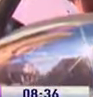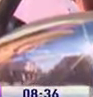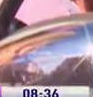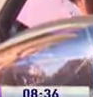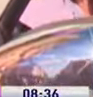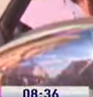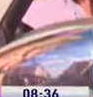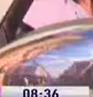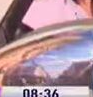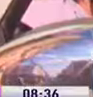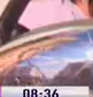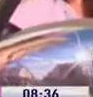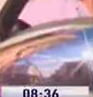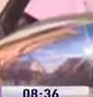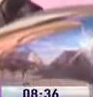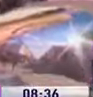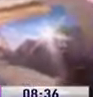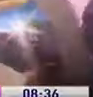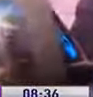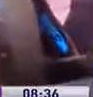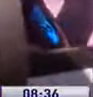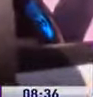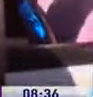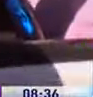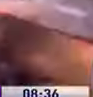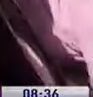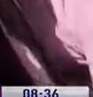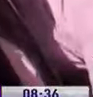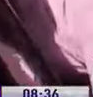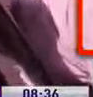Carro pedales. No tenemos un no.